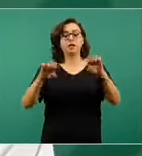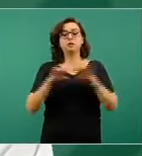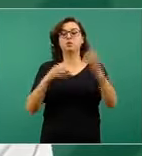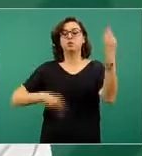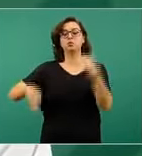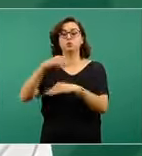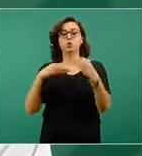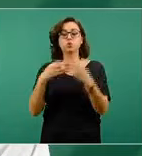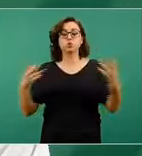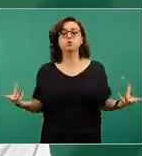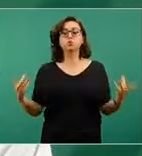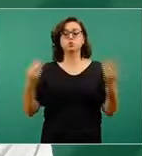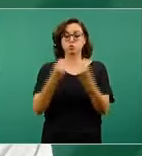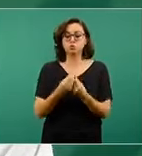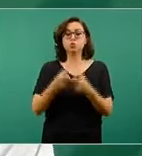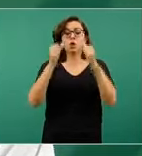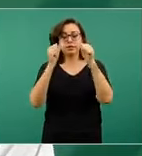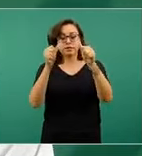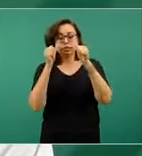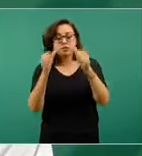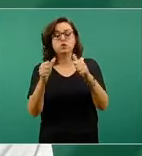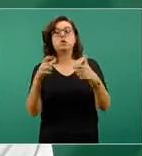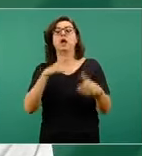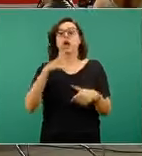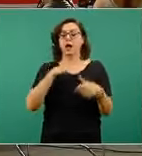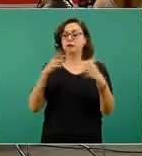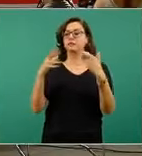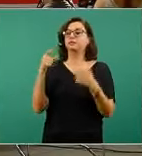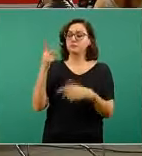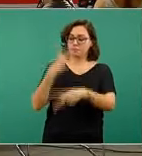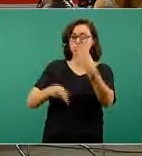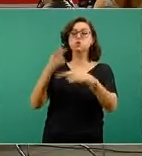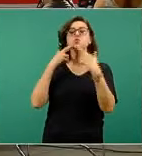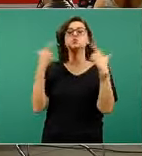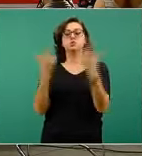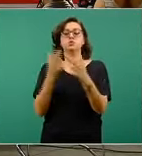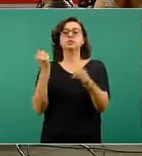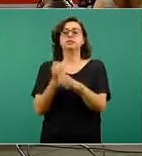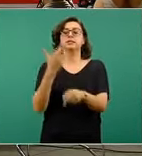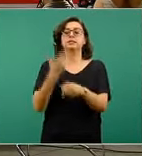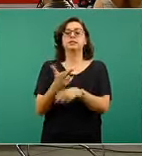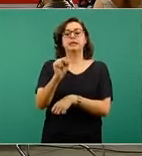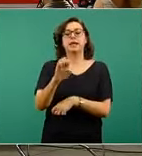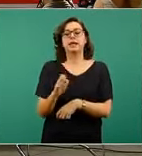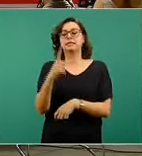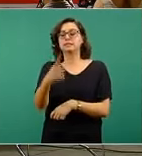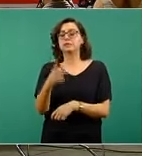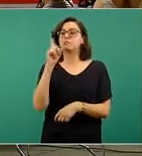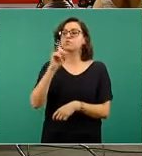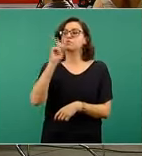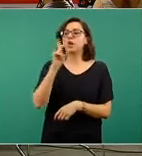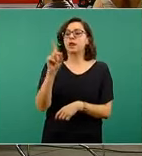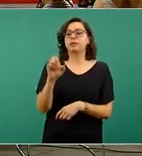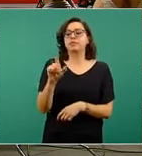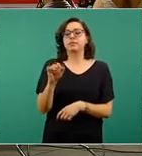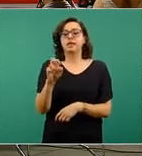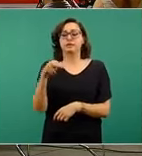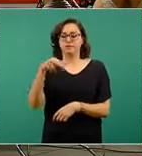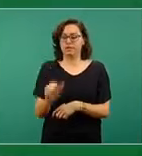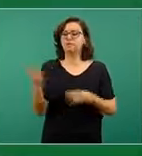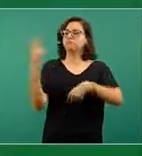el aspecto de la presencia de la maestra Delfina Gómez, secretaria de Educación Pública, que obviamente asiste a estas